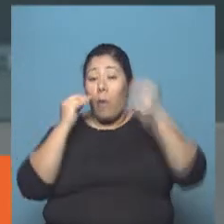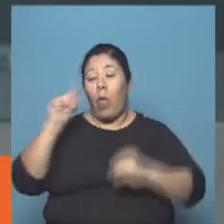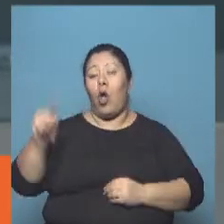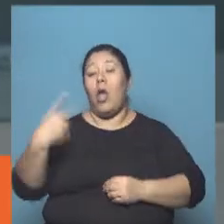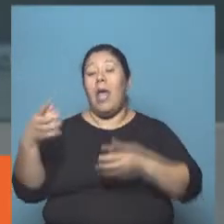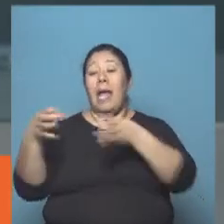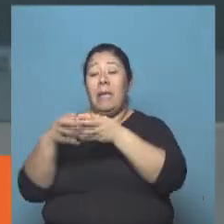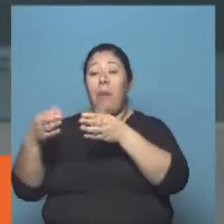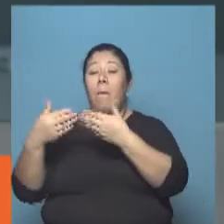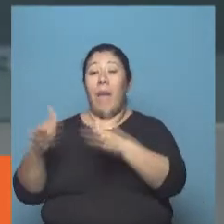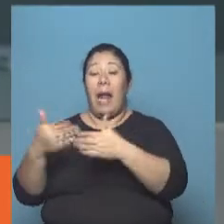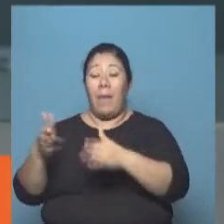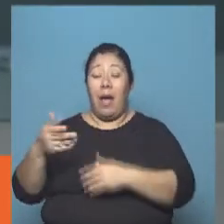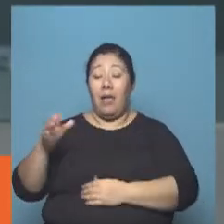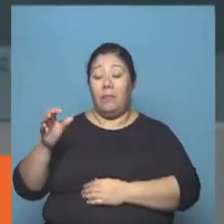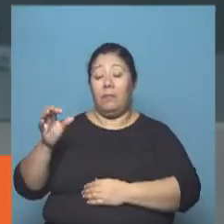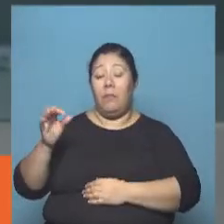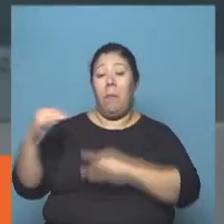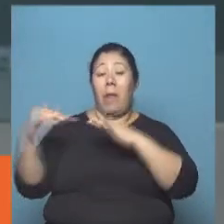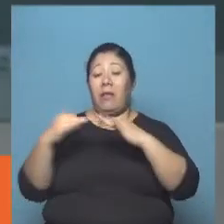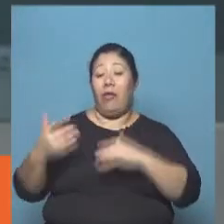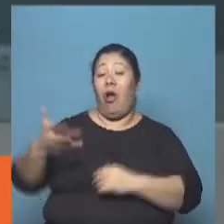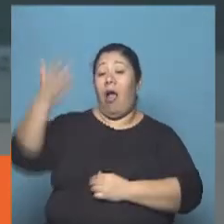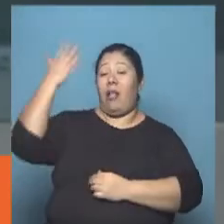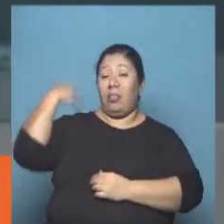partido tuvo 5 amonestados y 3 de ellos fueron en defensa.